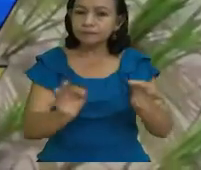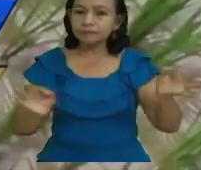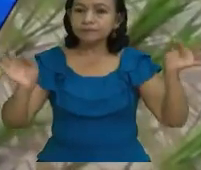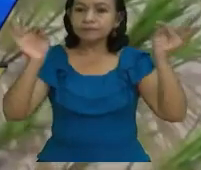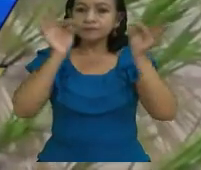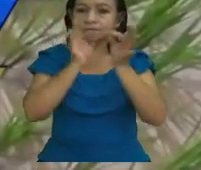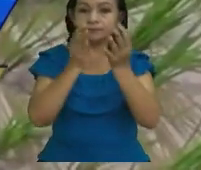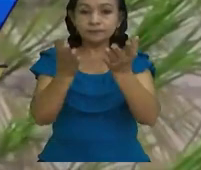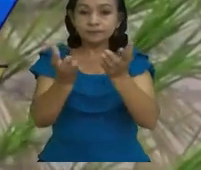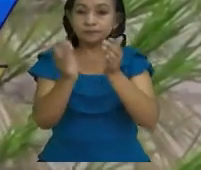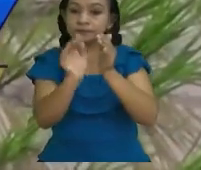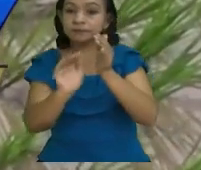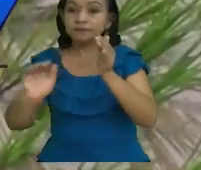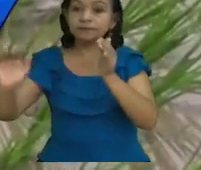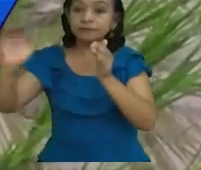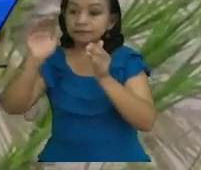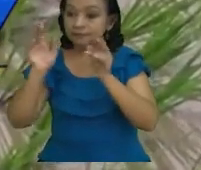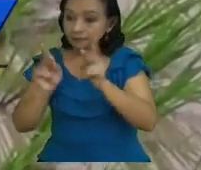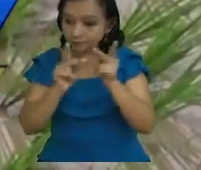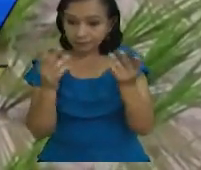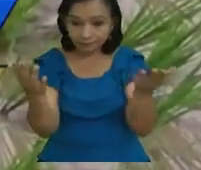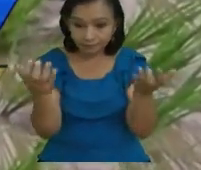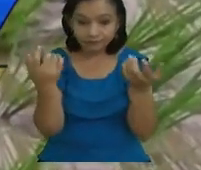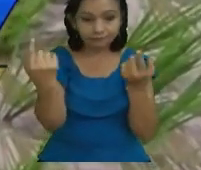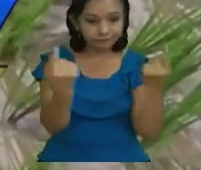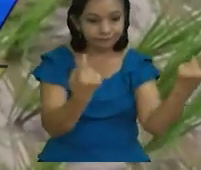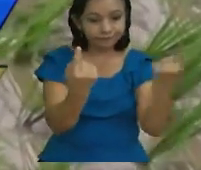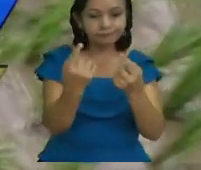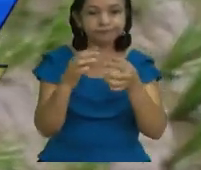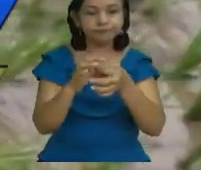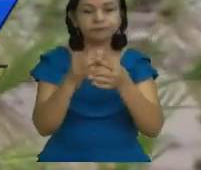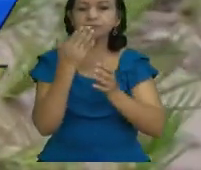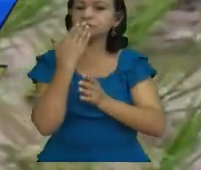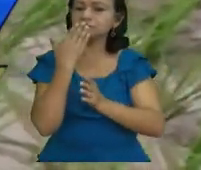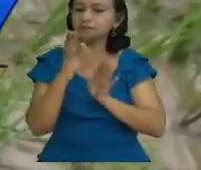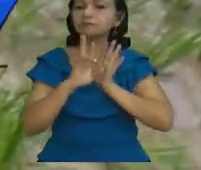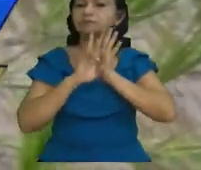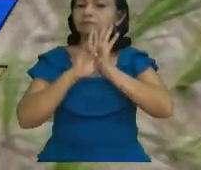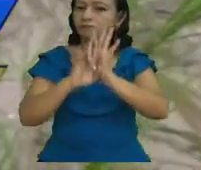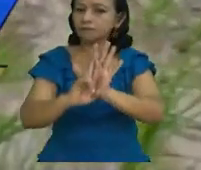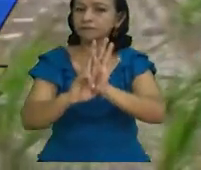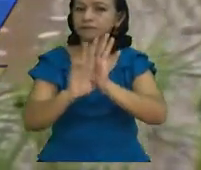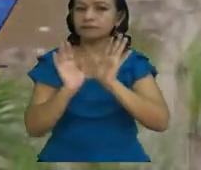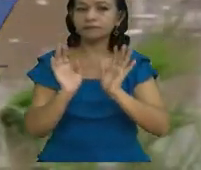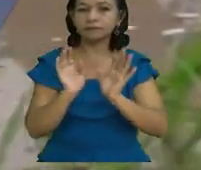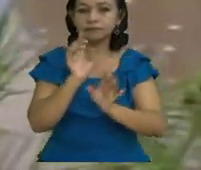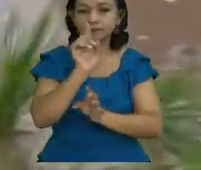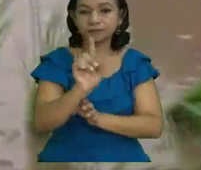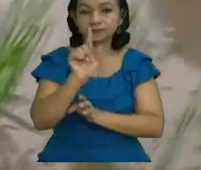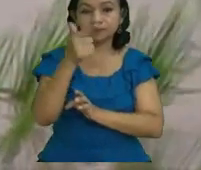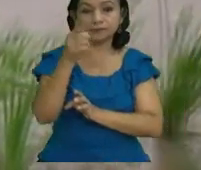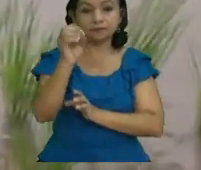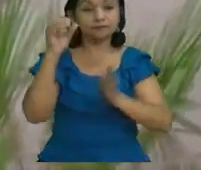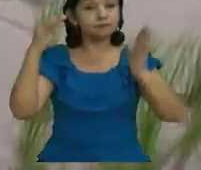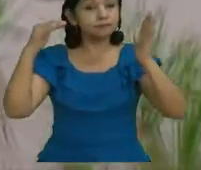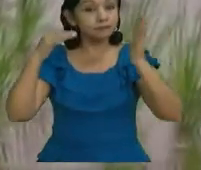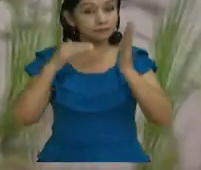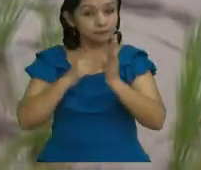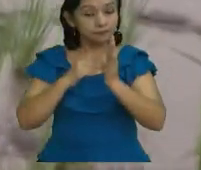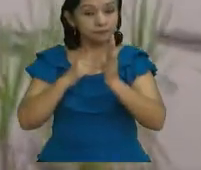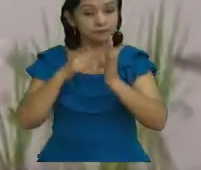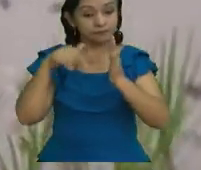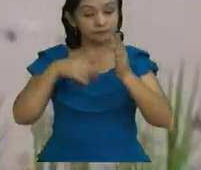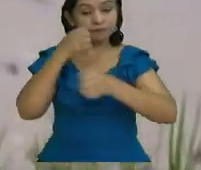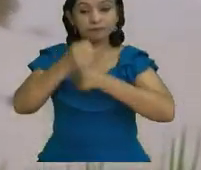seguimos sumando más productores a estos procesos que nos están dando muy buenos resultados. Así que 170 mil productores para este año.